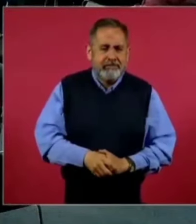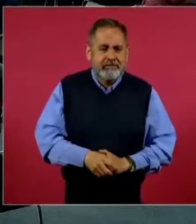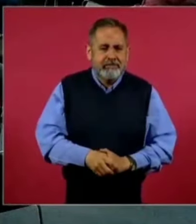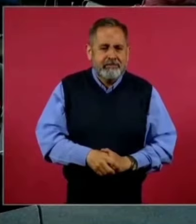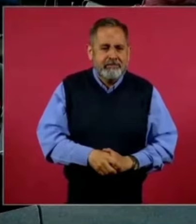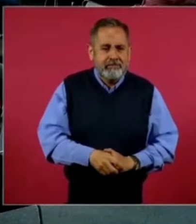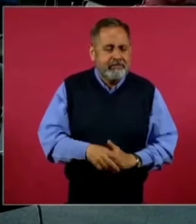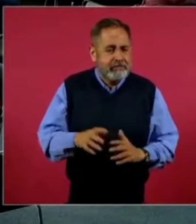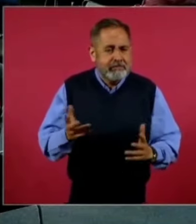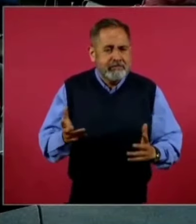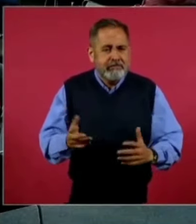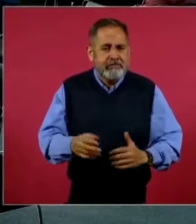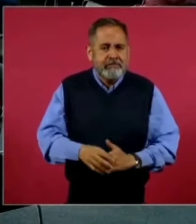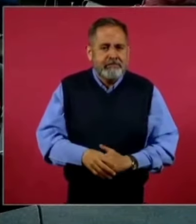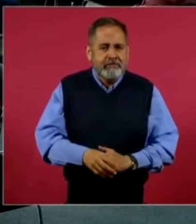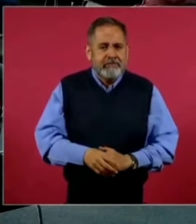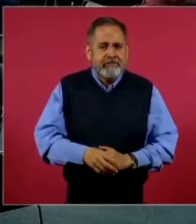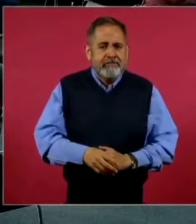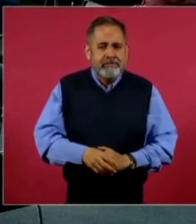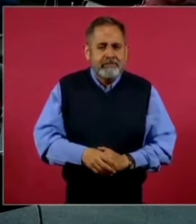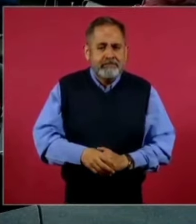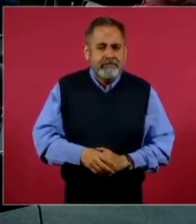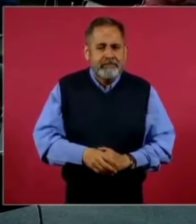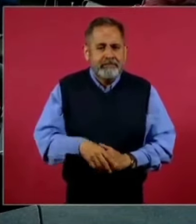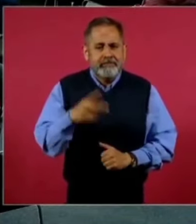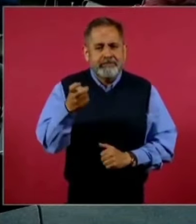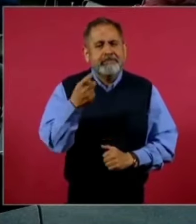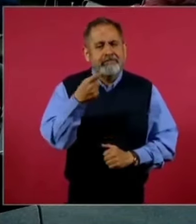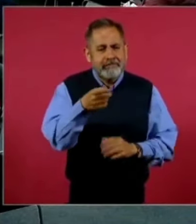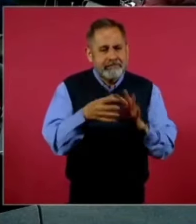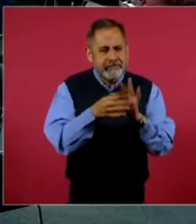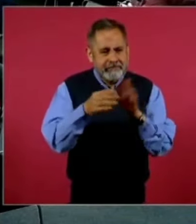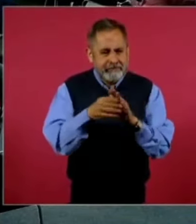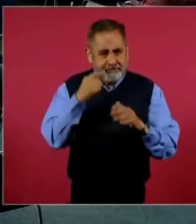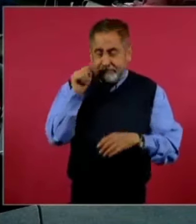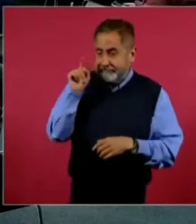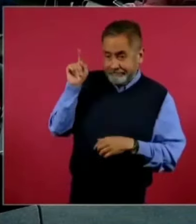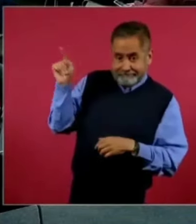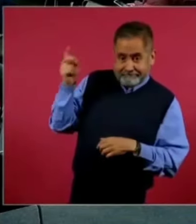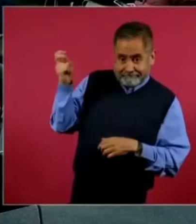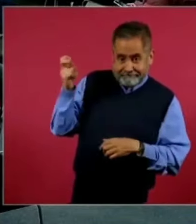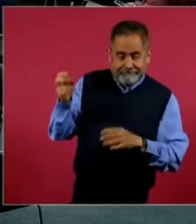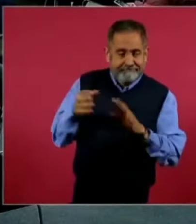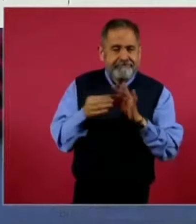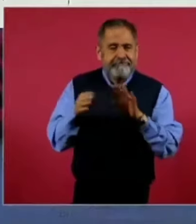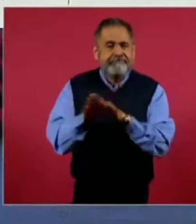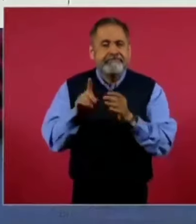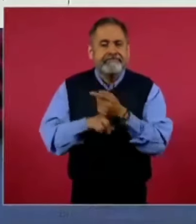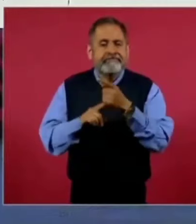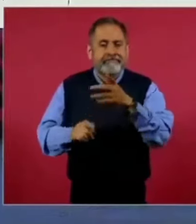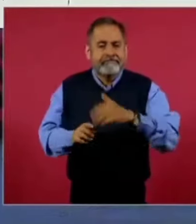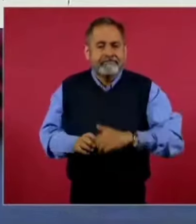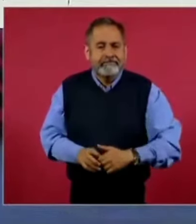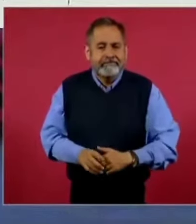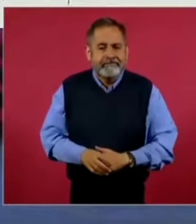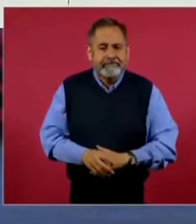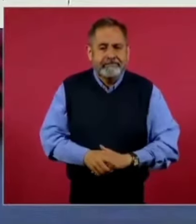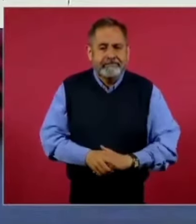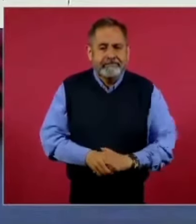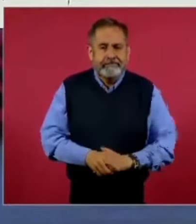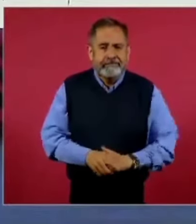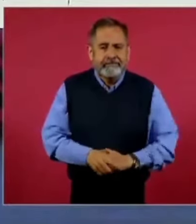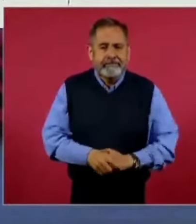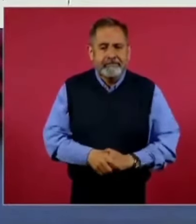1988. Entonces, pero esto es lo que quiero, aparte de